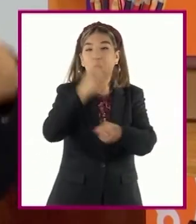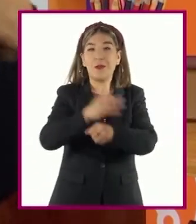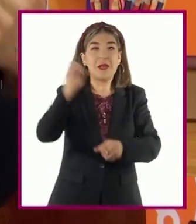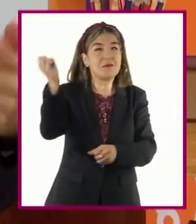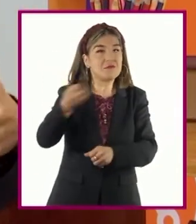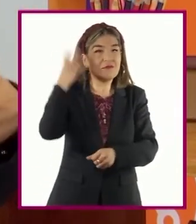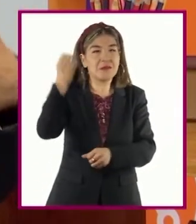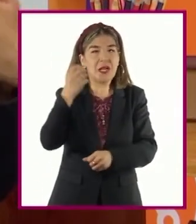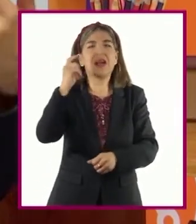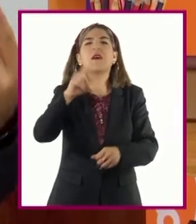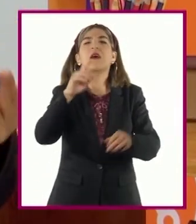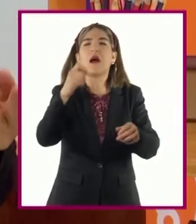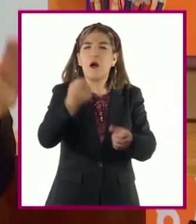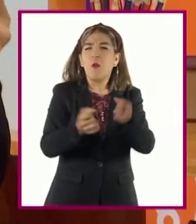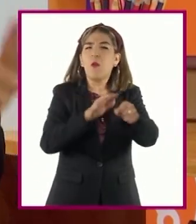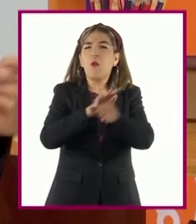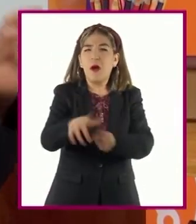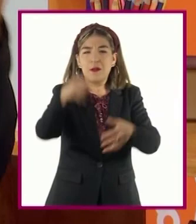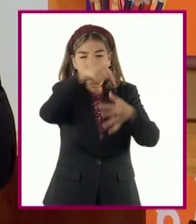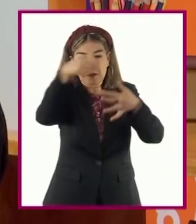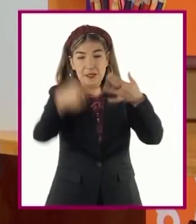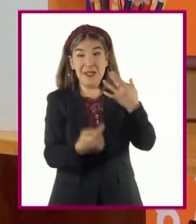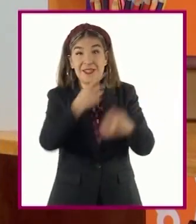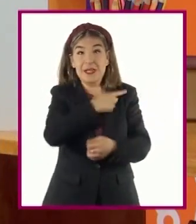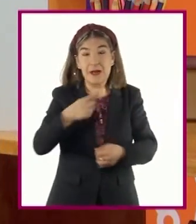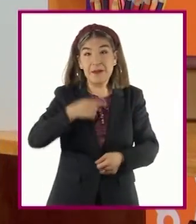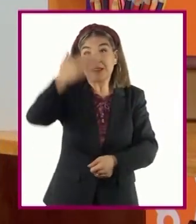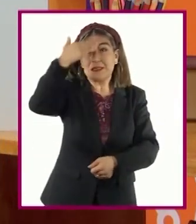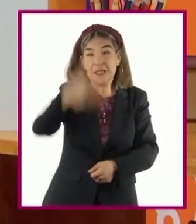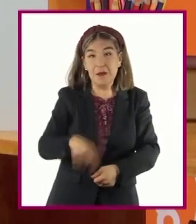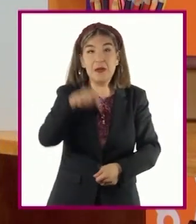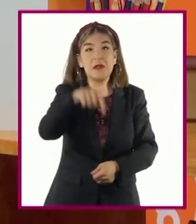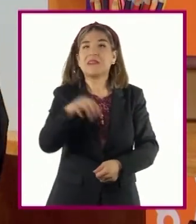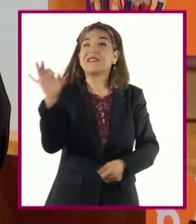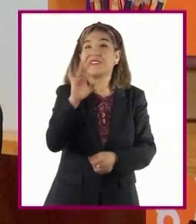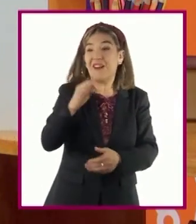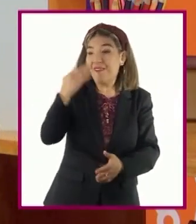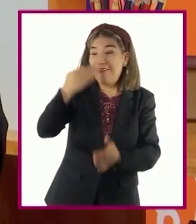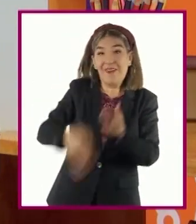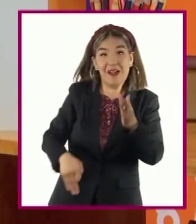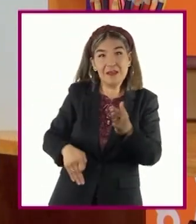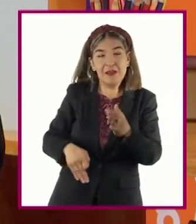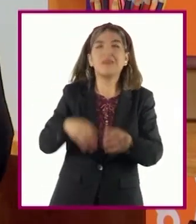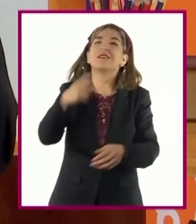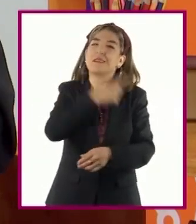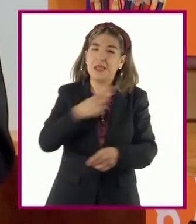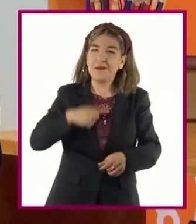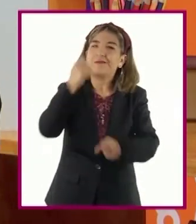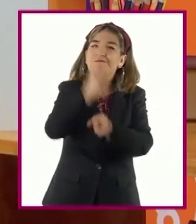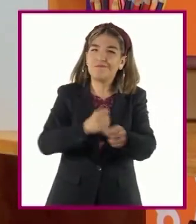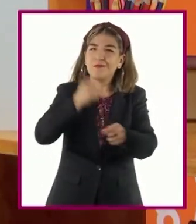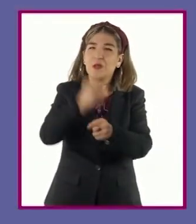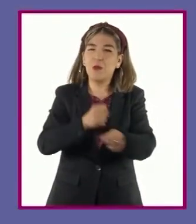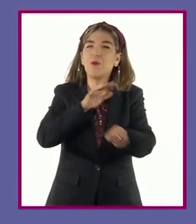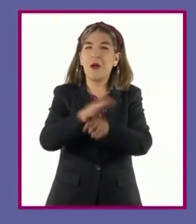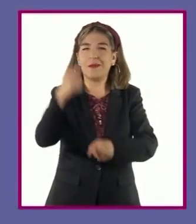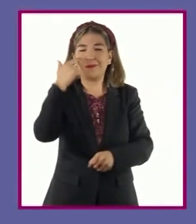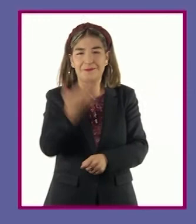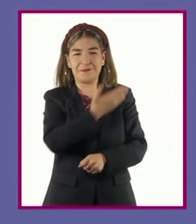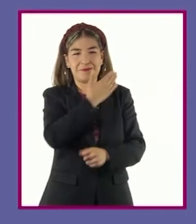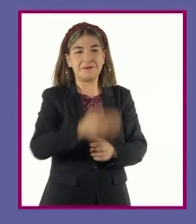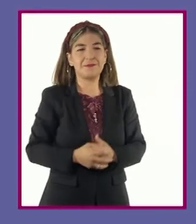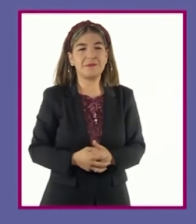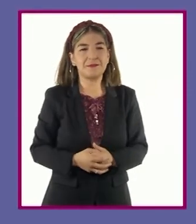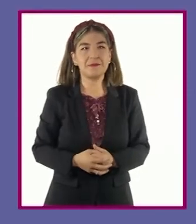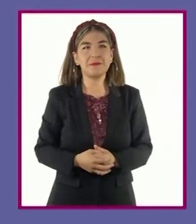expuesto, algunas de las cualidades que se deben tener, y si no se tienen, trabajar en ellas, son: para